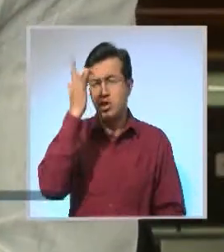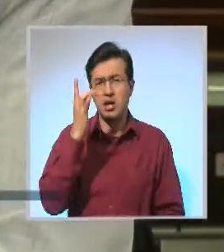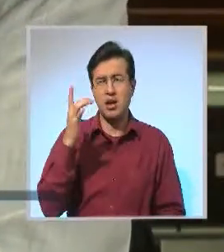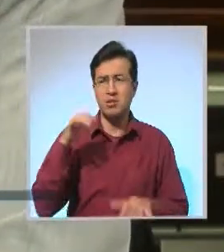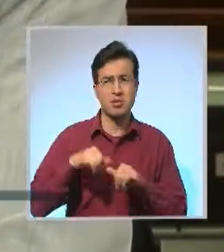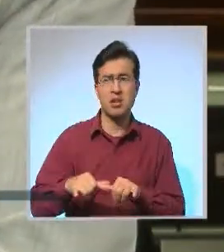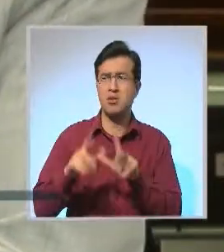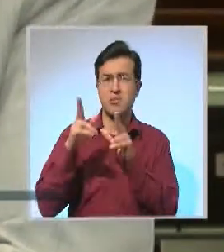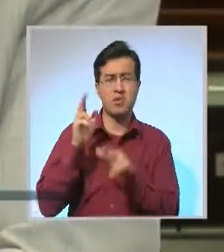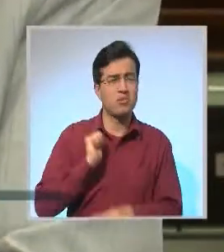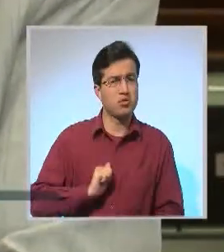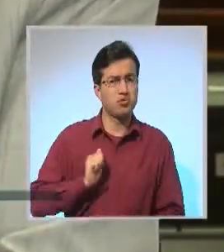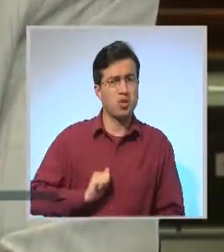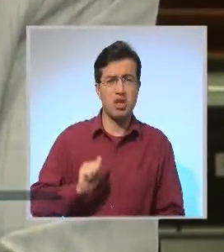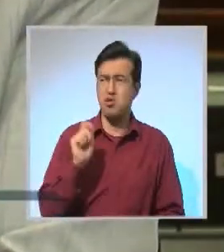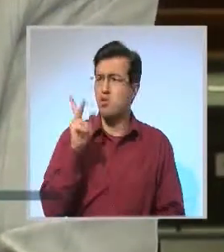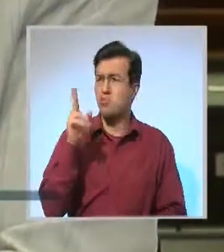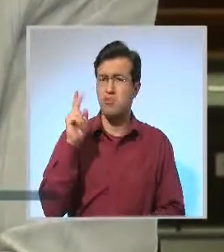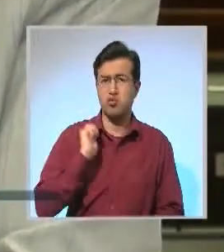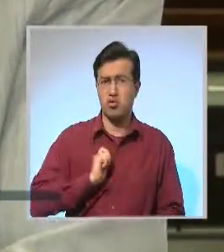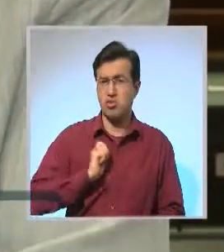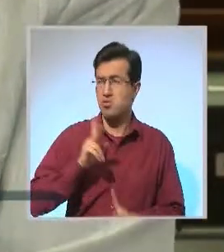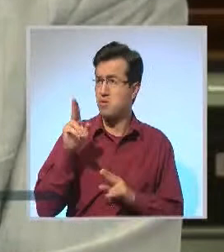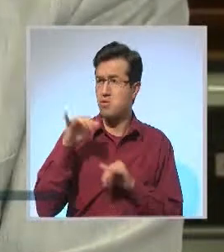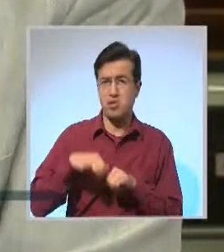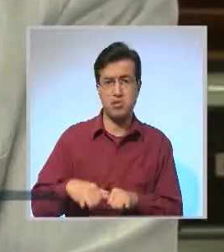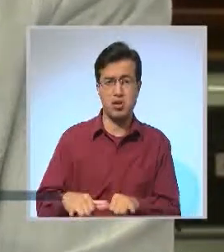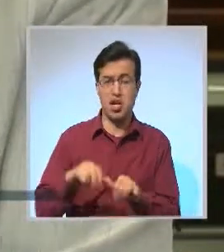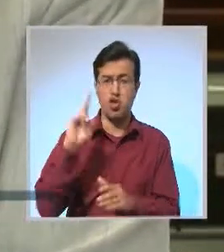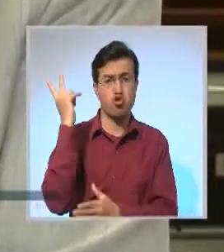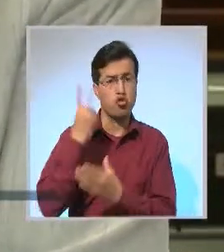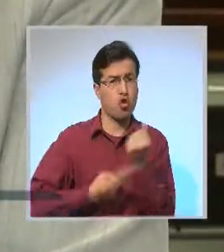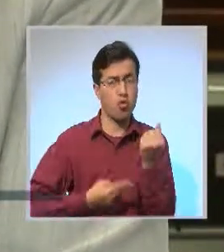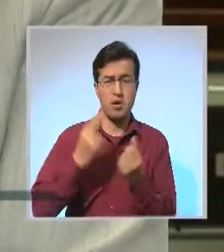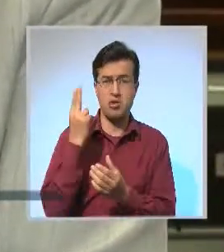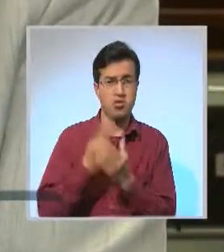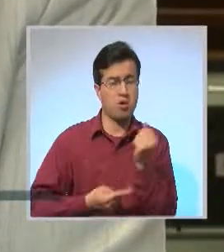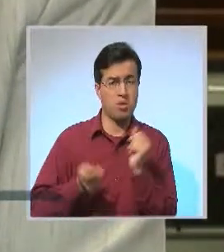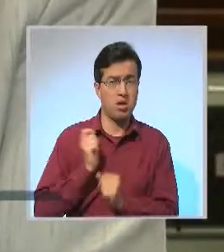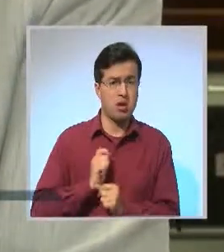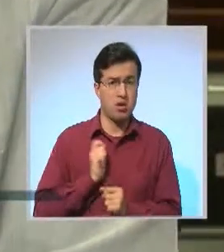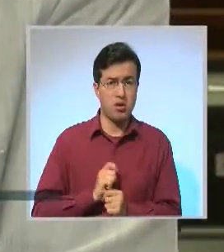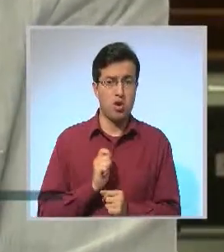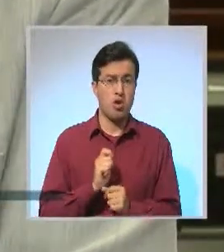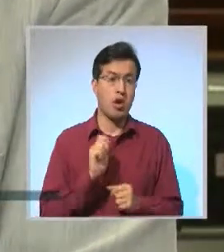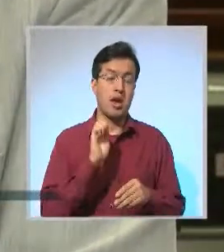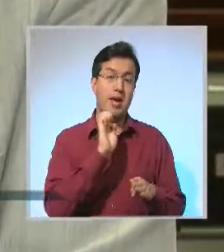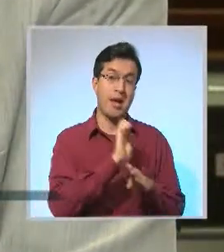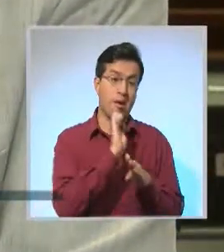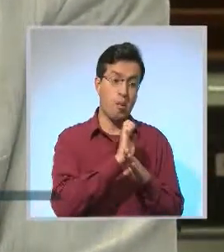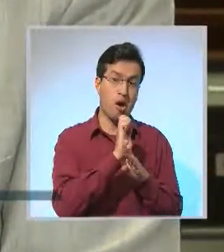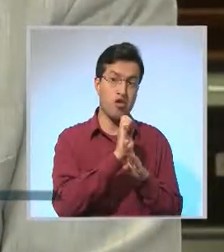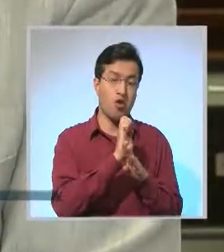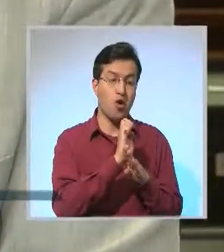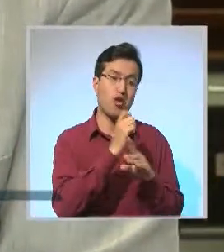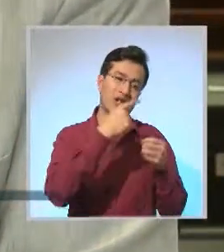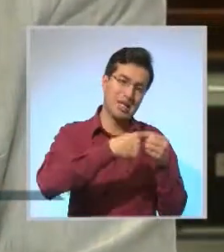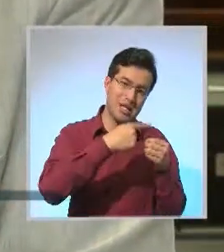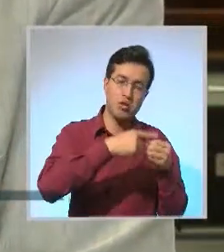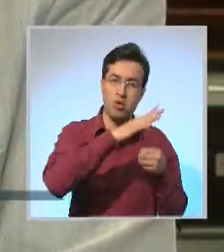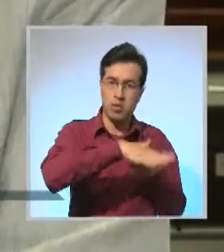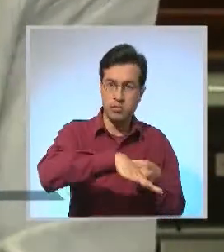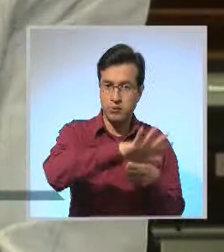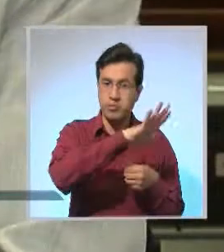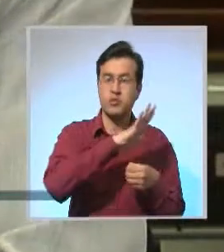salarial que estaba bien esto es que se gane el doble respecto a lo que se percibe en el ecuador continental y utilizar esta